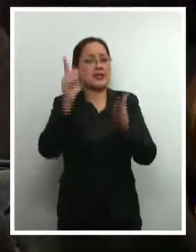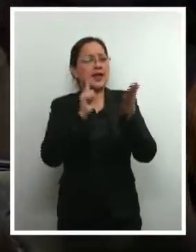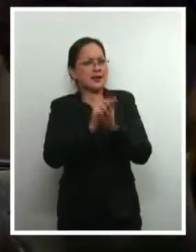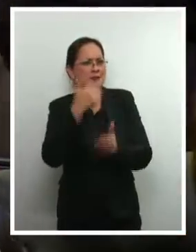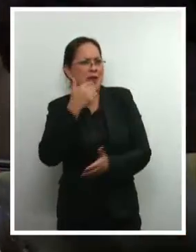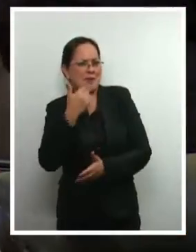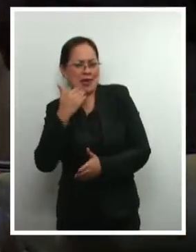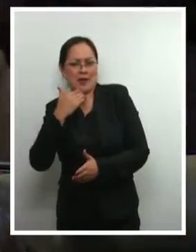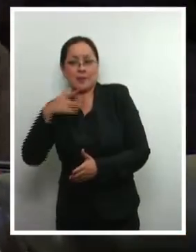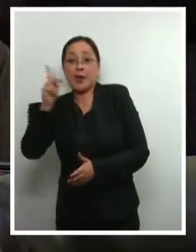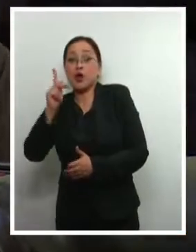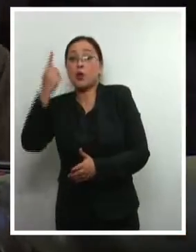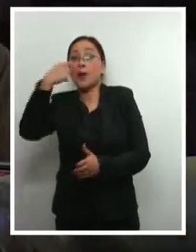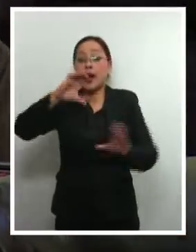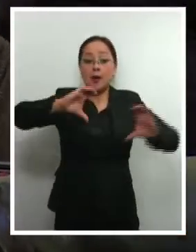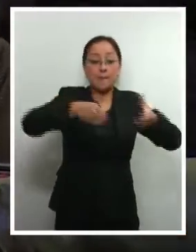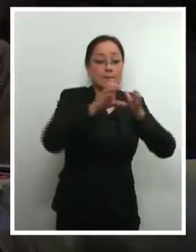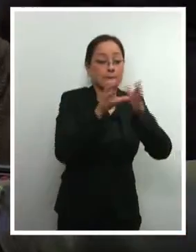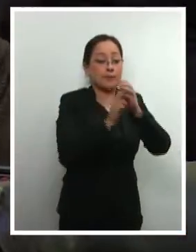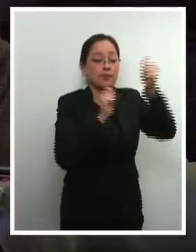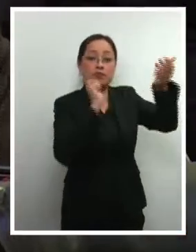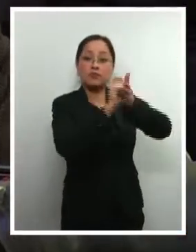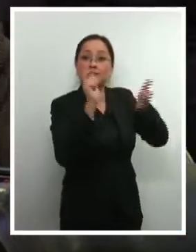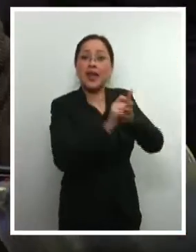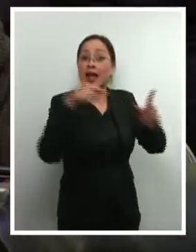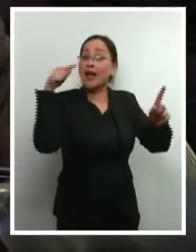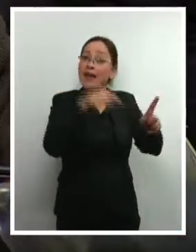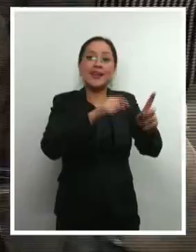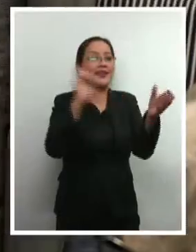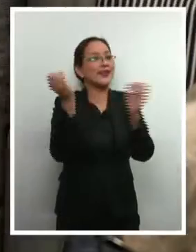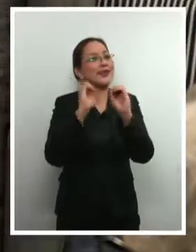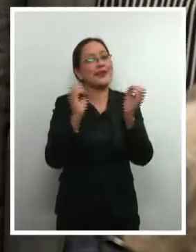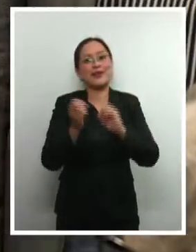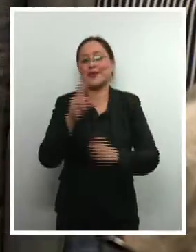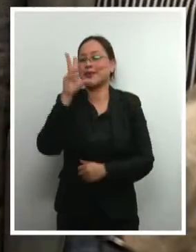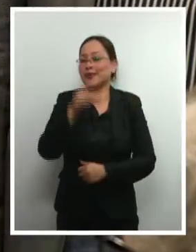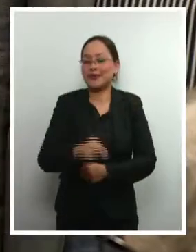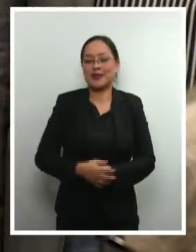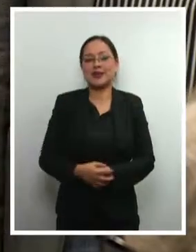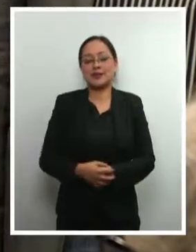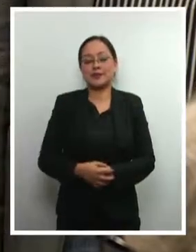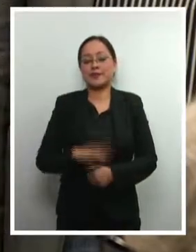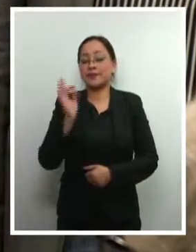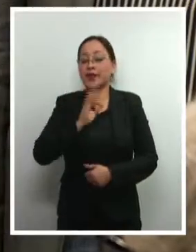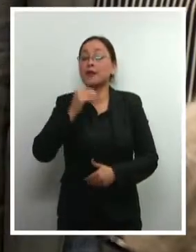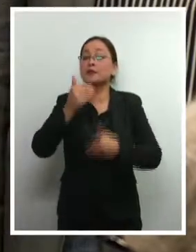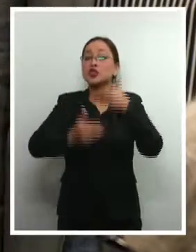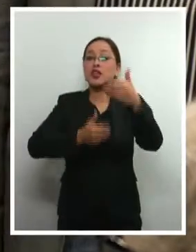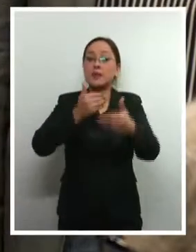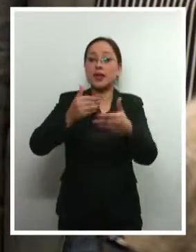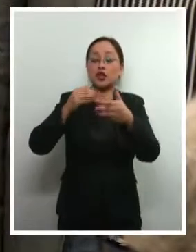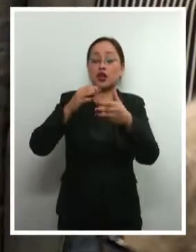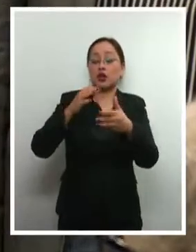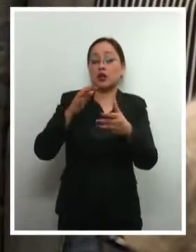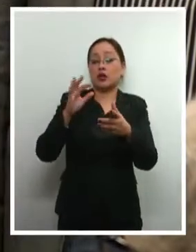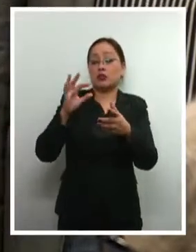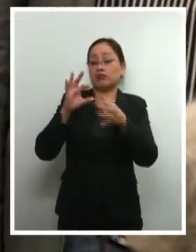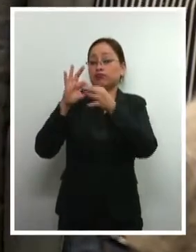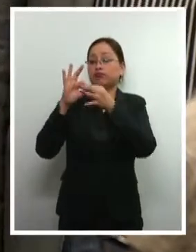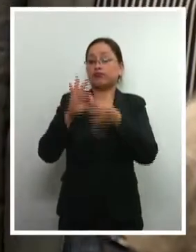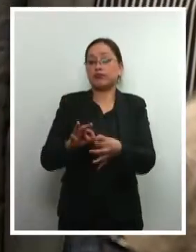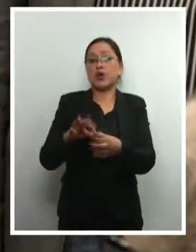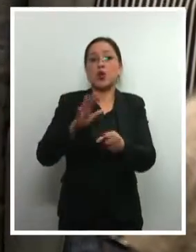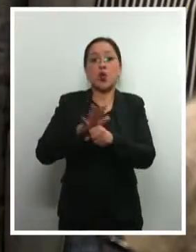para un constituyente. Si seguimos el procedimiento ordinario, va creciendo la